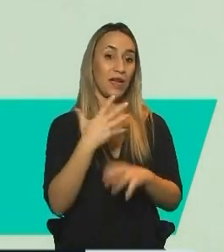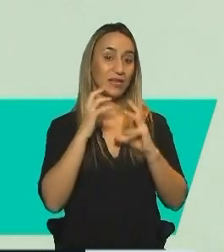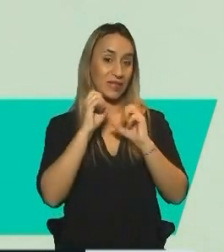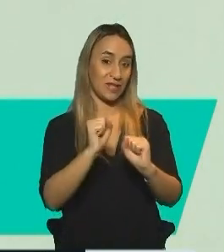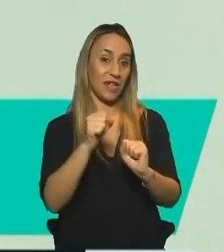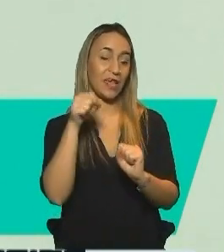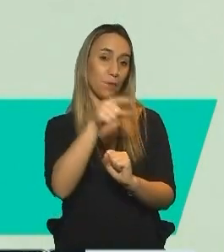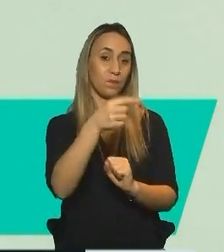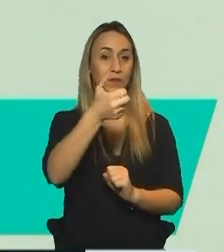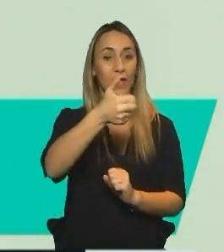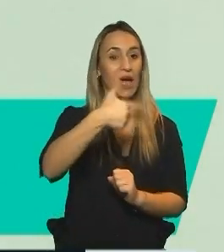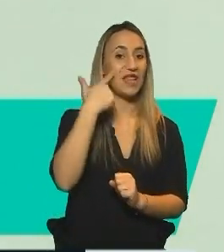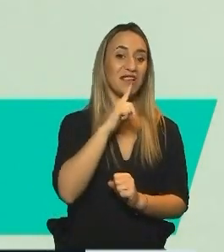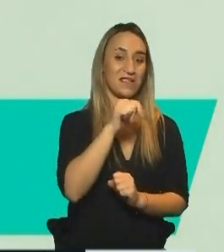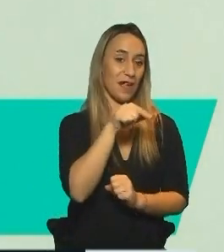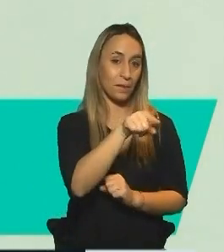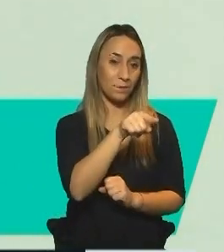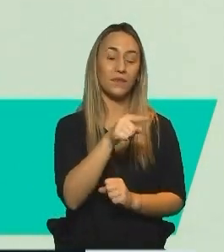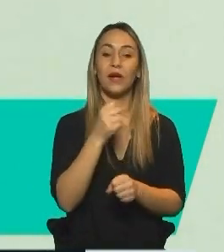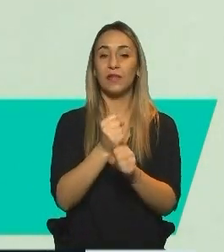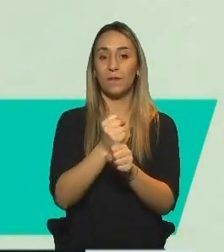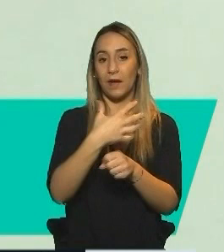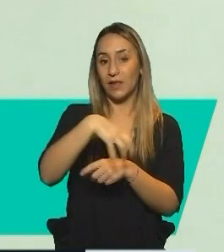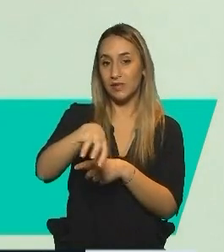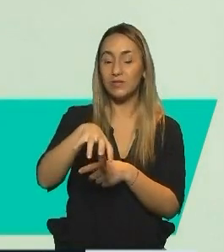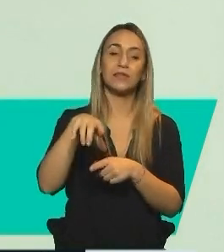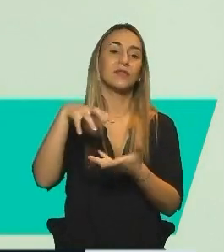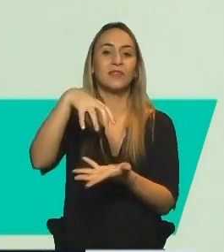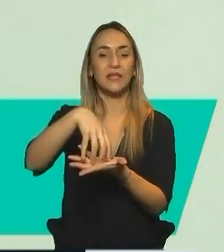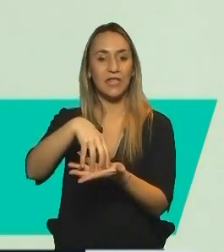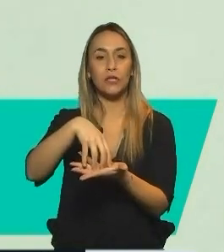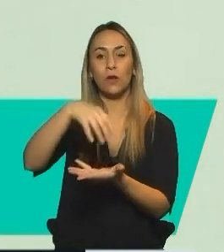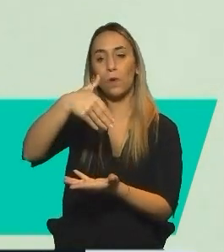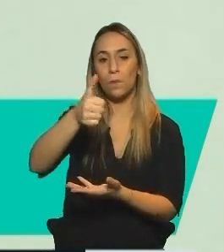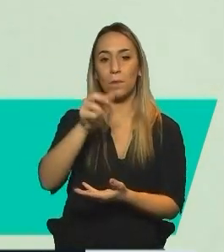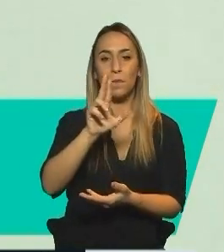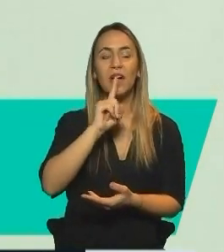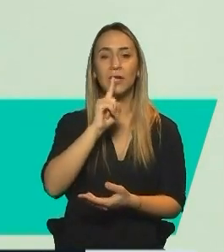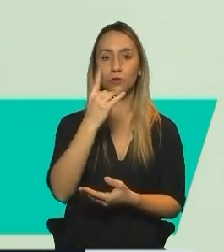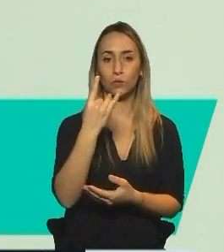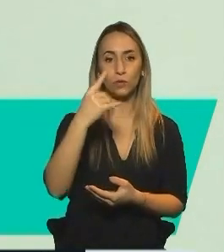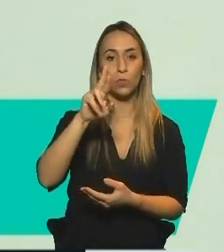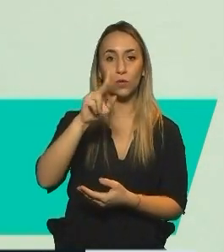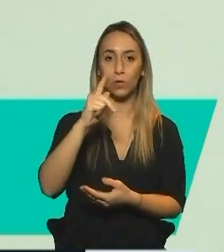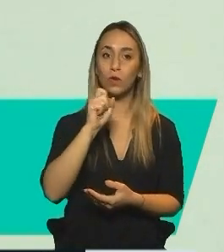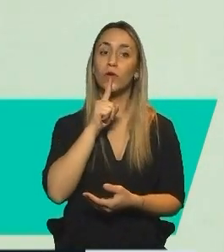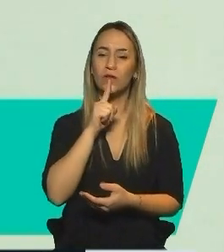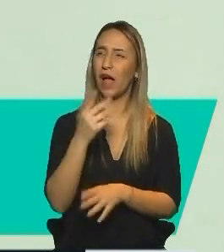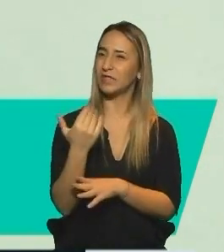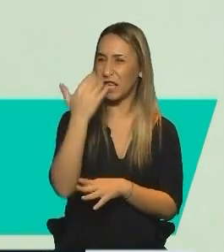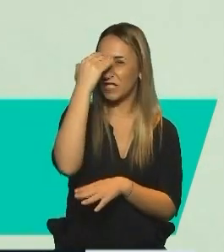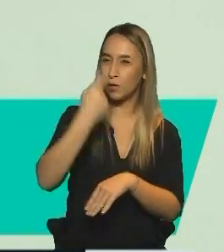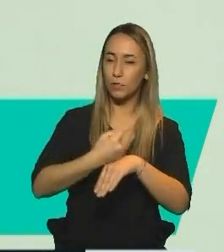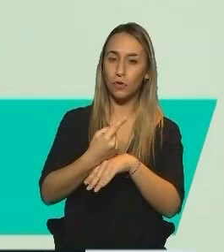Anita Weinstein. Ella trabajaba en la parte del centro Mar Turcot. En ese momento había venido hacía 15